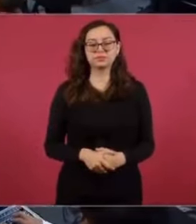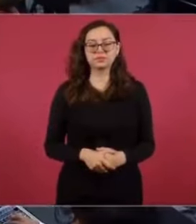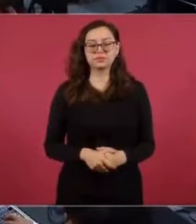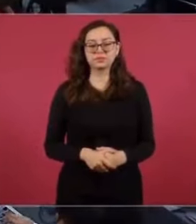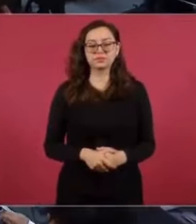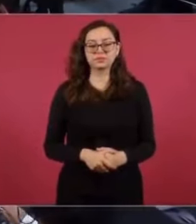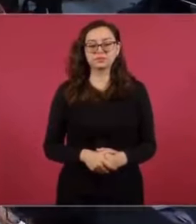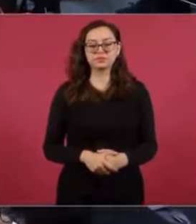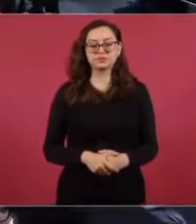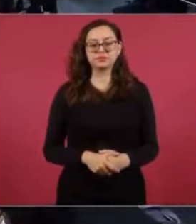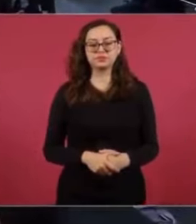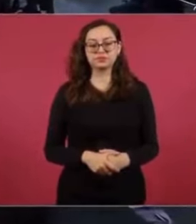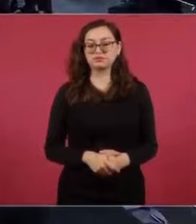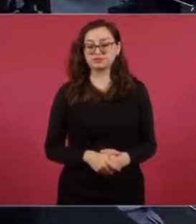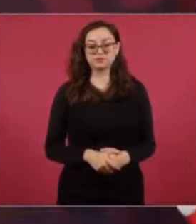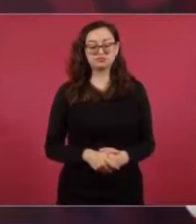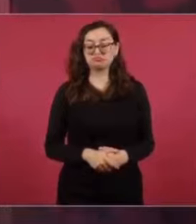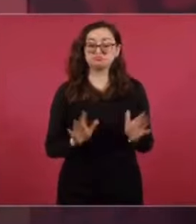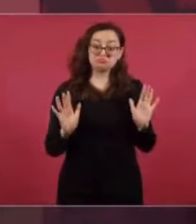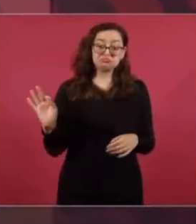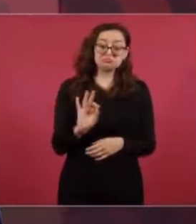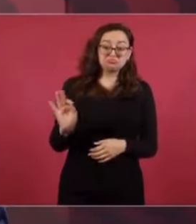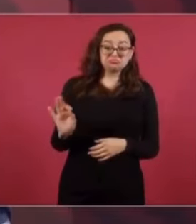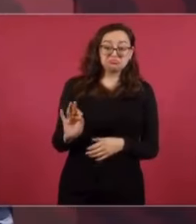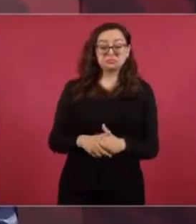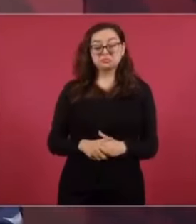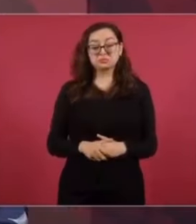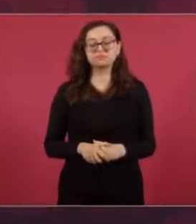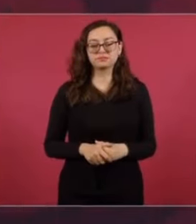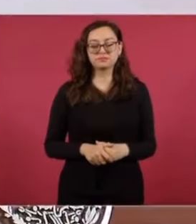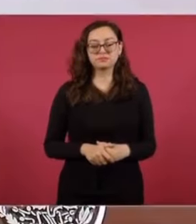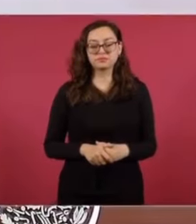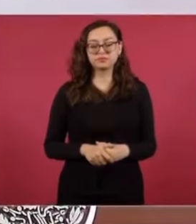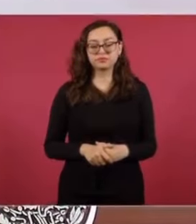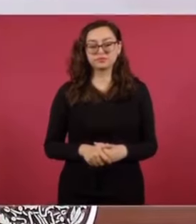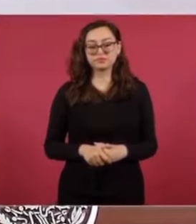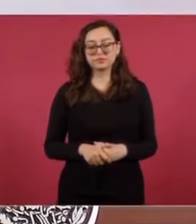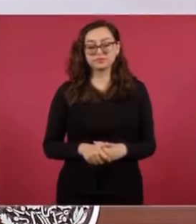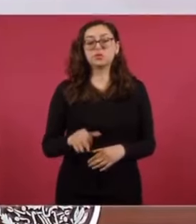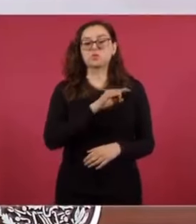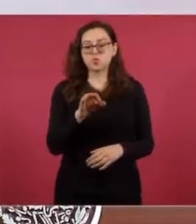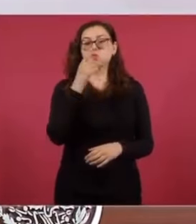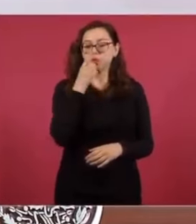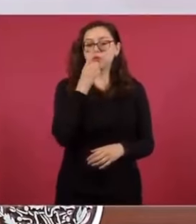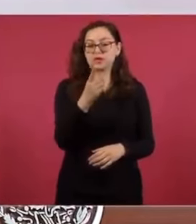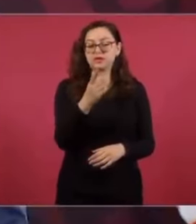detener a estos personajes? No se descarta, pero no hay pruebas. Lo que sí les